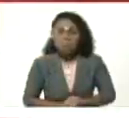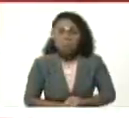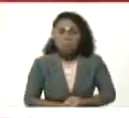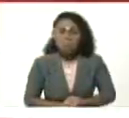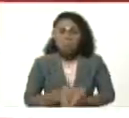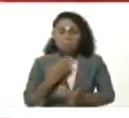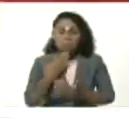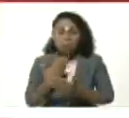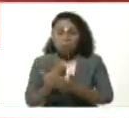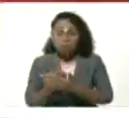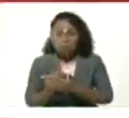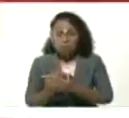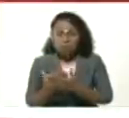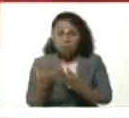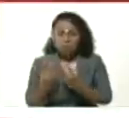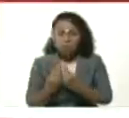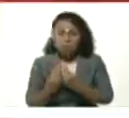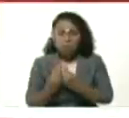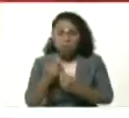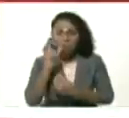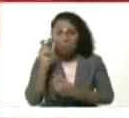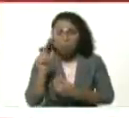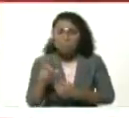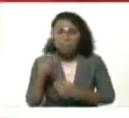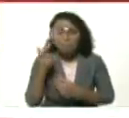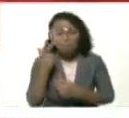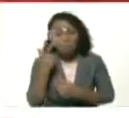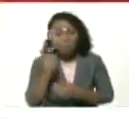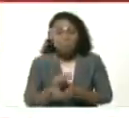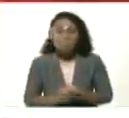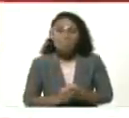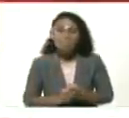compañero Rafael. Mira,